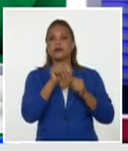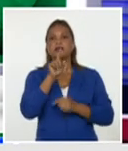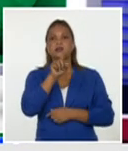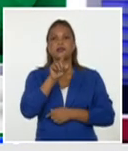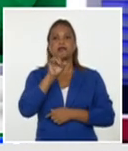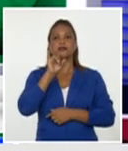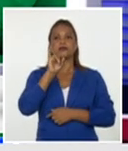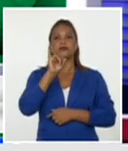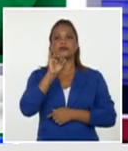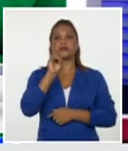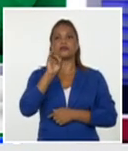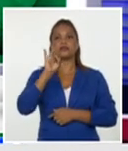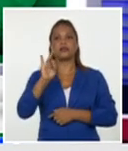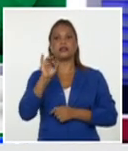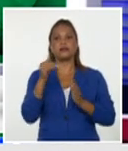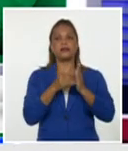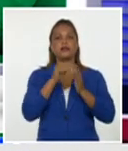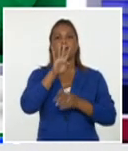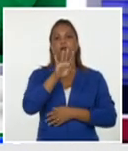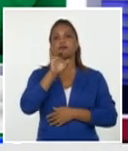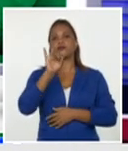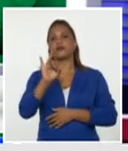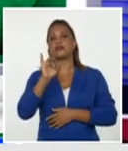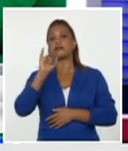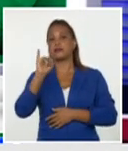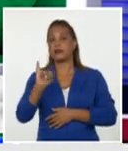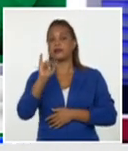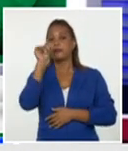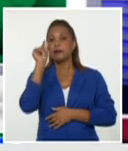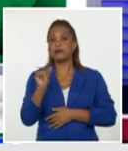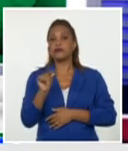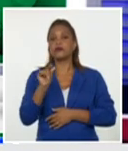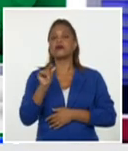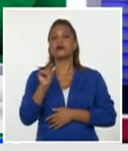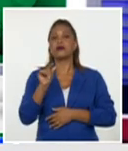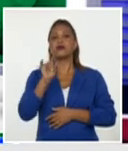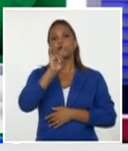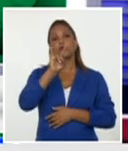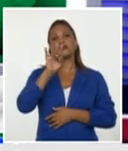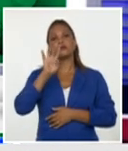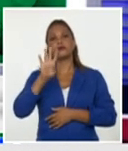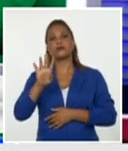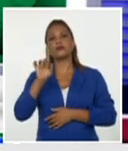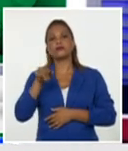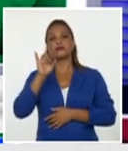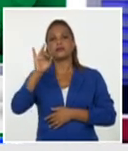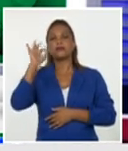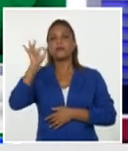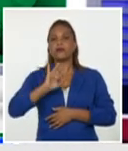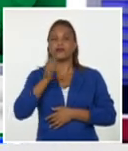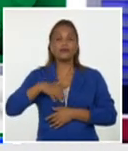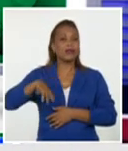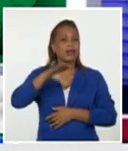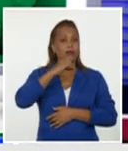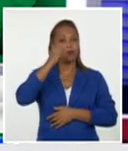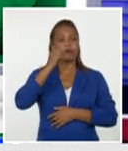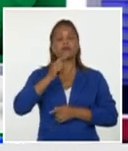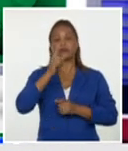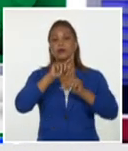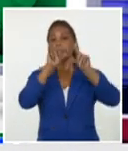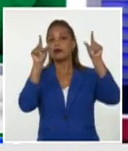107.476 personas, el 94,3% de todos los diagnosticados en nuestro país que se han